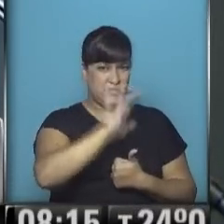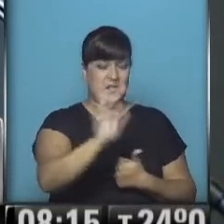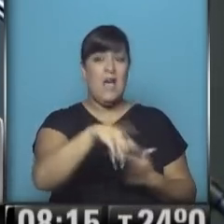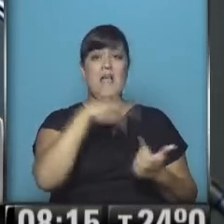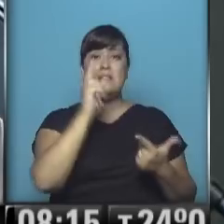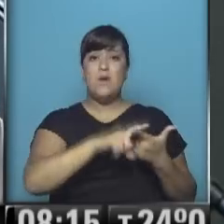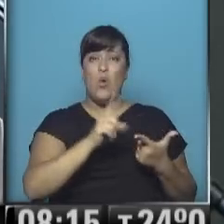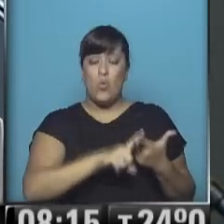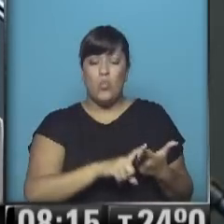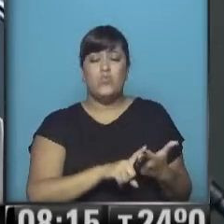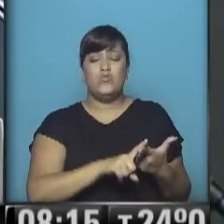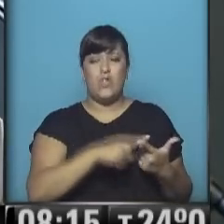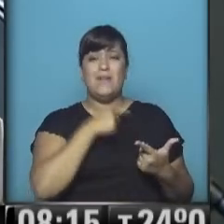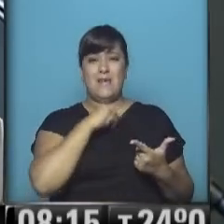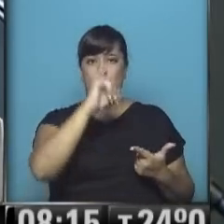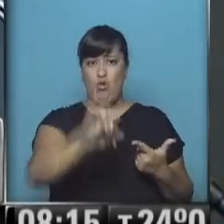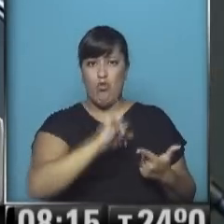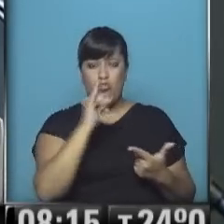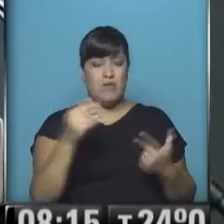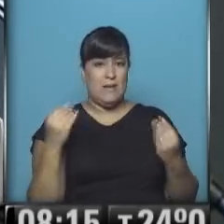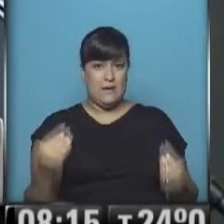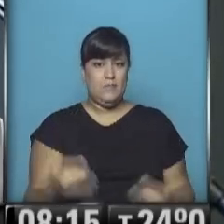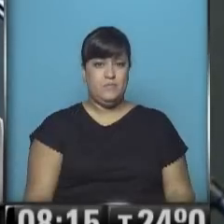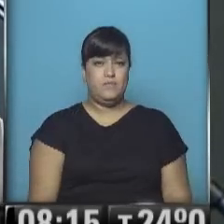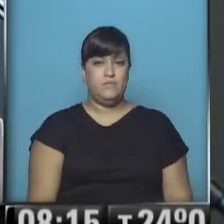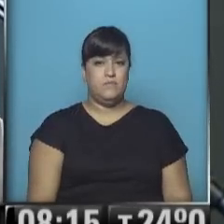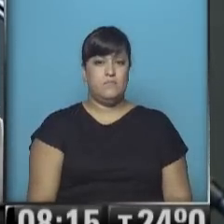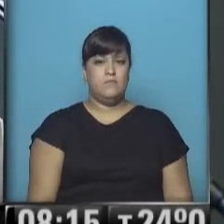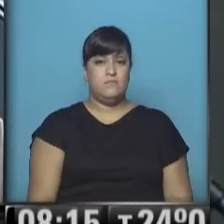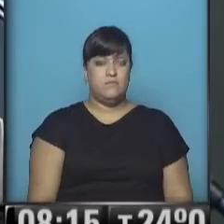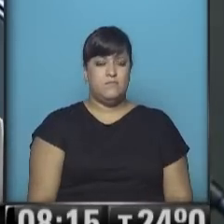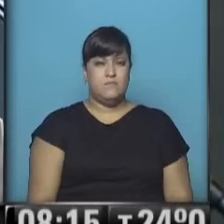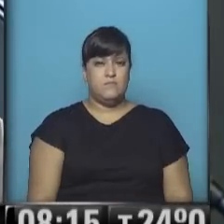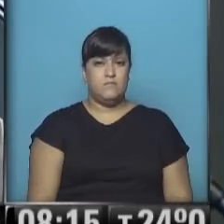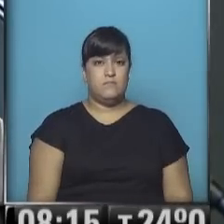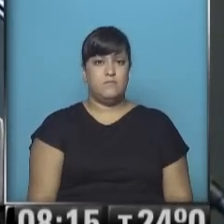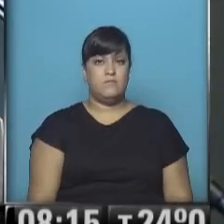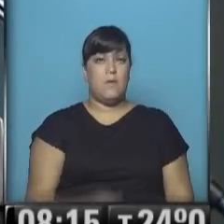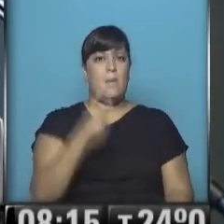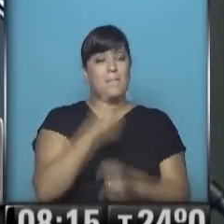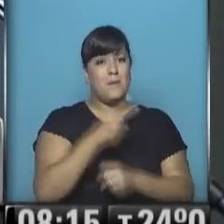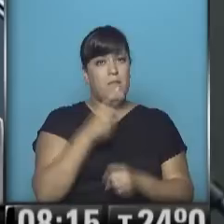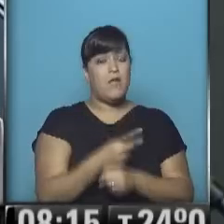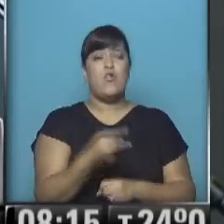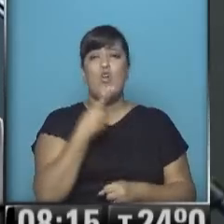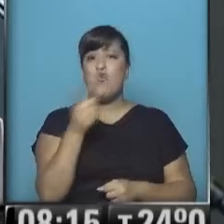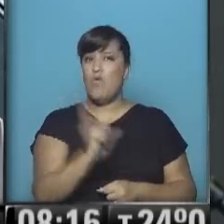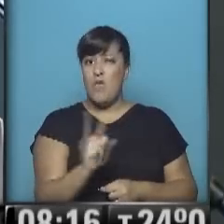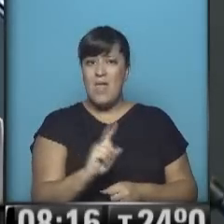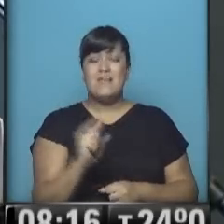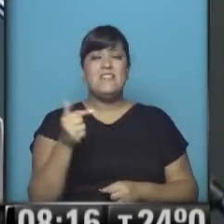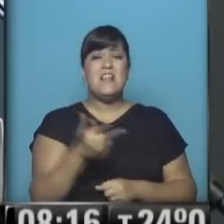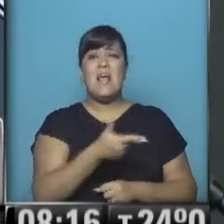pregunta, lo que quiero transmitir es lo siguiente. En primer lugar, no voy a hacer mención a la cantidad